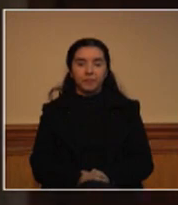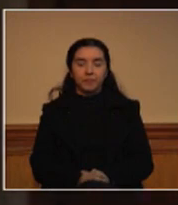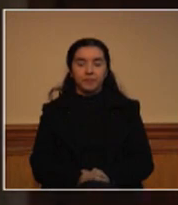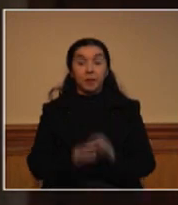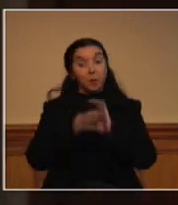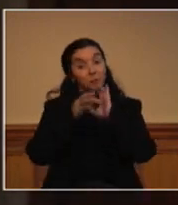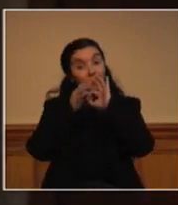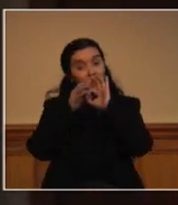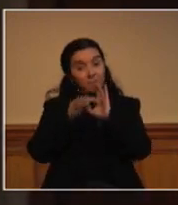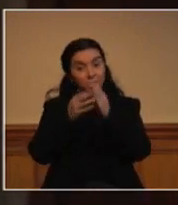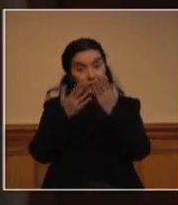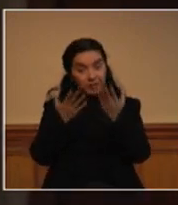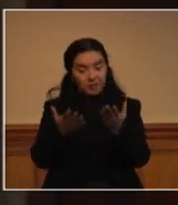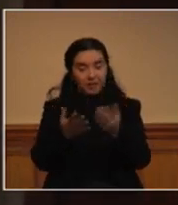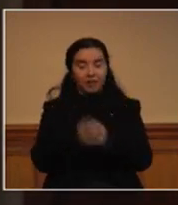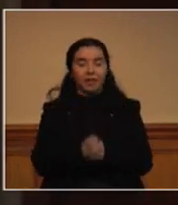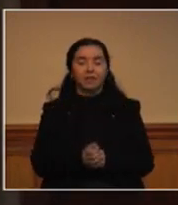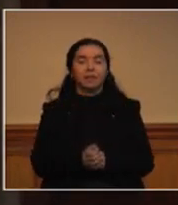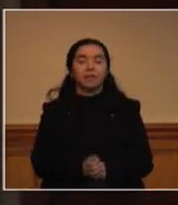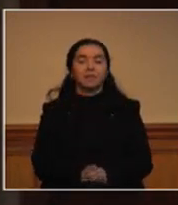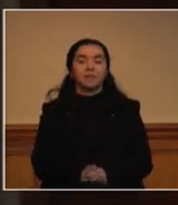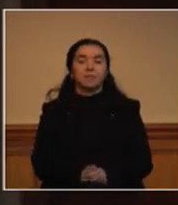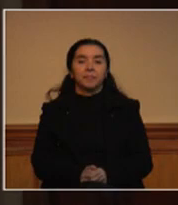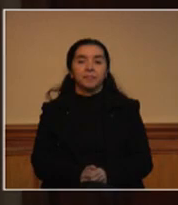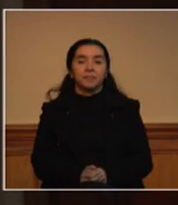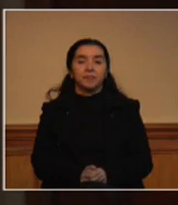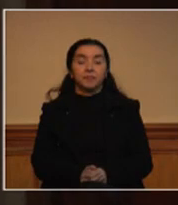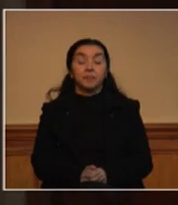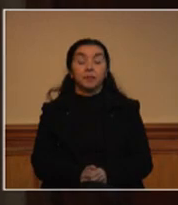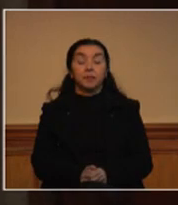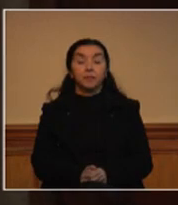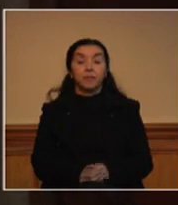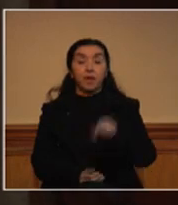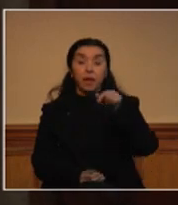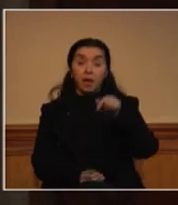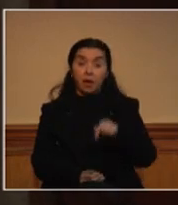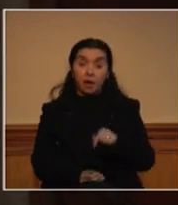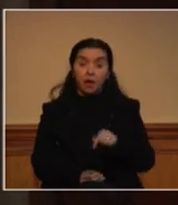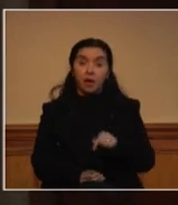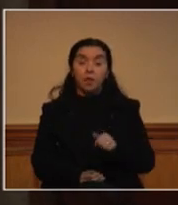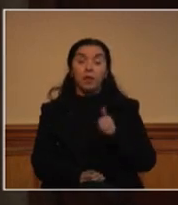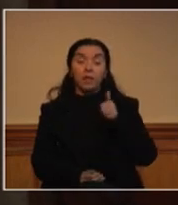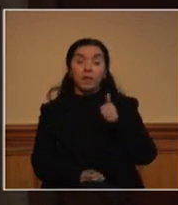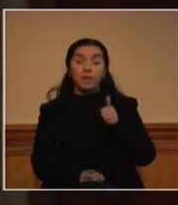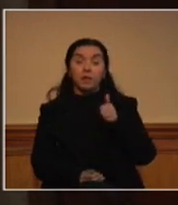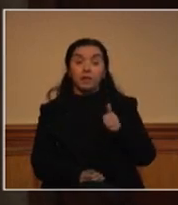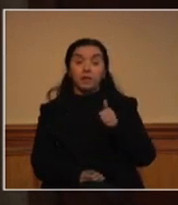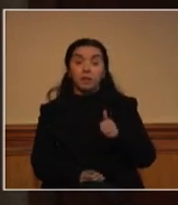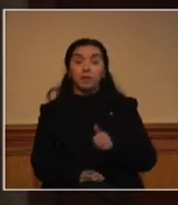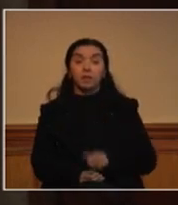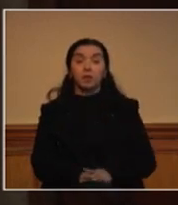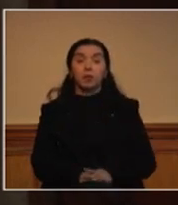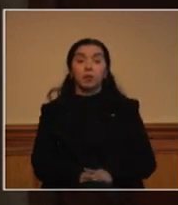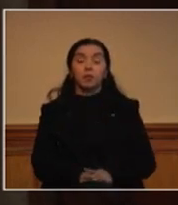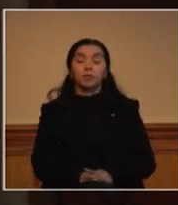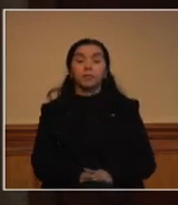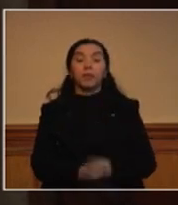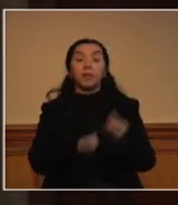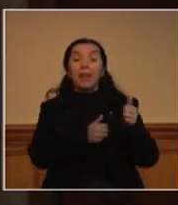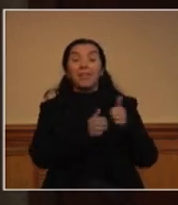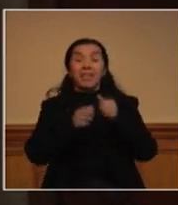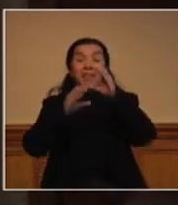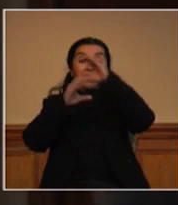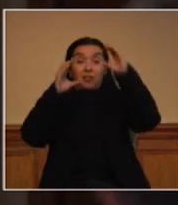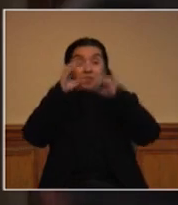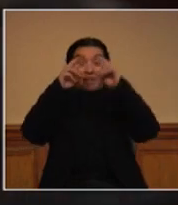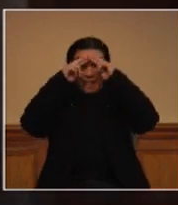Muchas gracias a Daniel Concha por su intervención. A continuación, damos paso al director del Centro de Desarrollo de Tecnologías de Inclusión, a